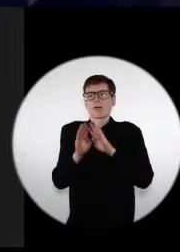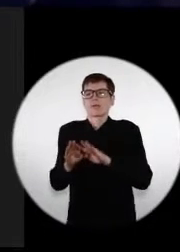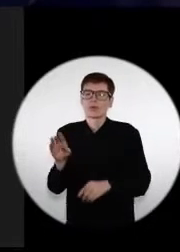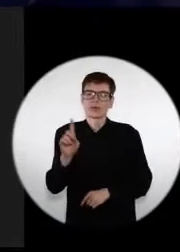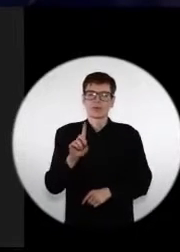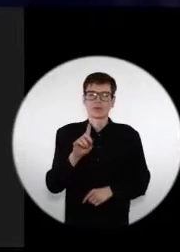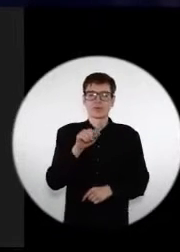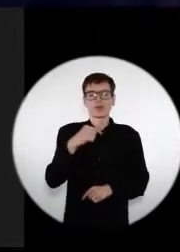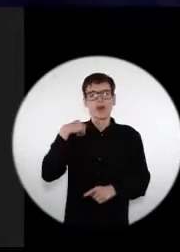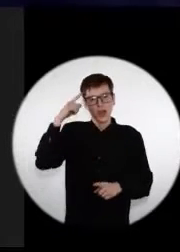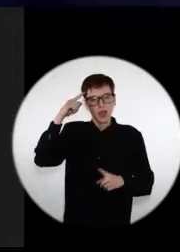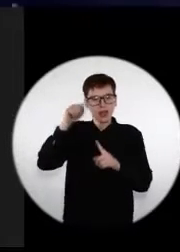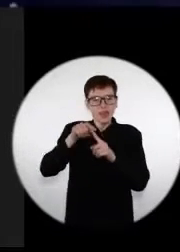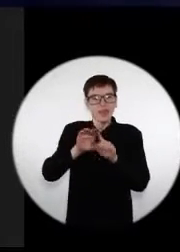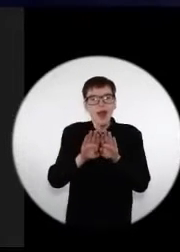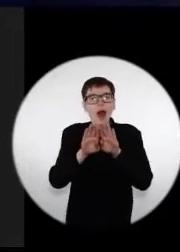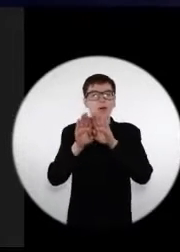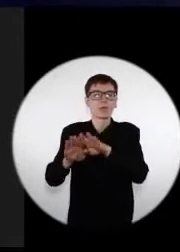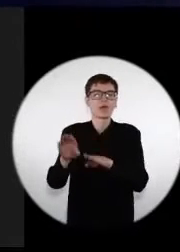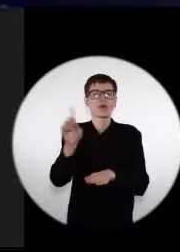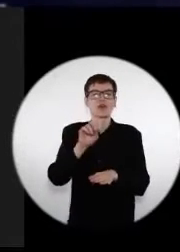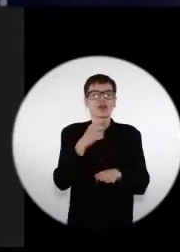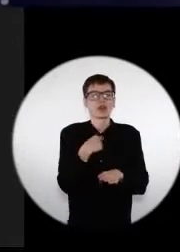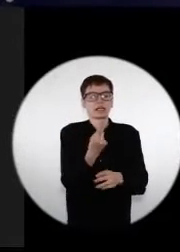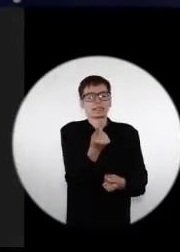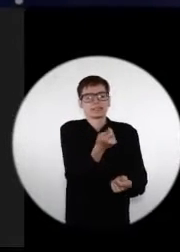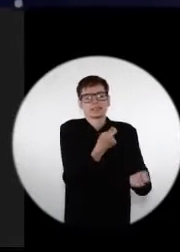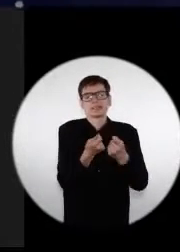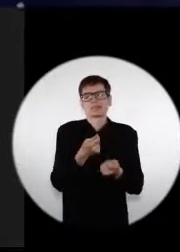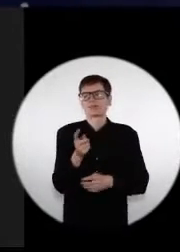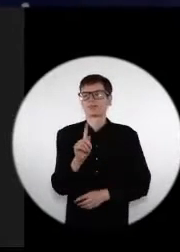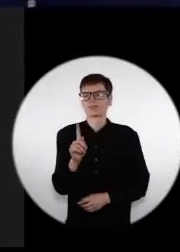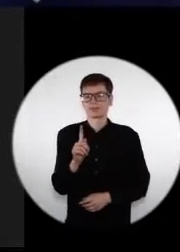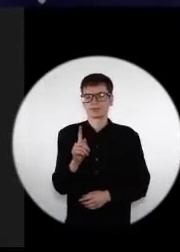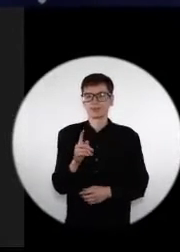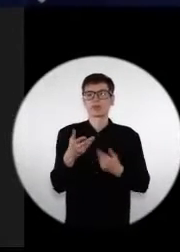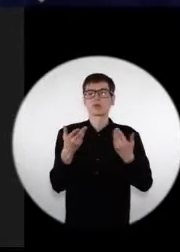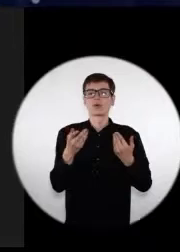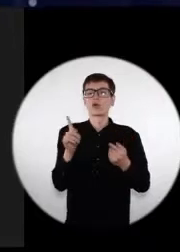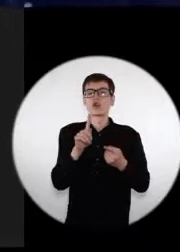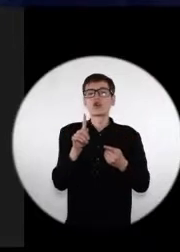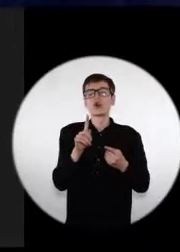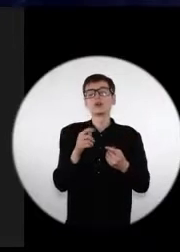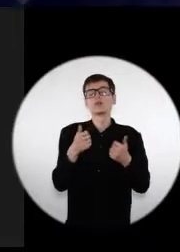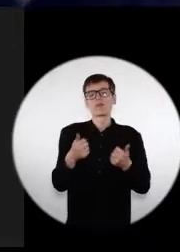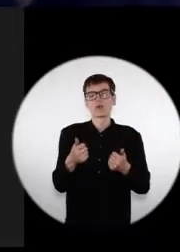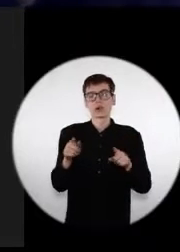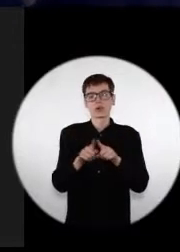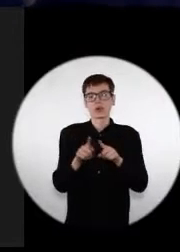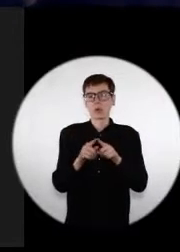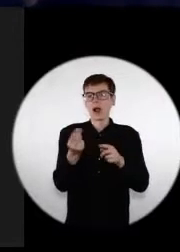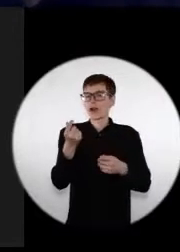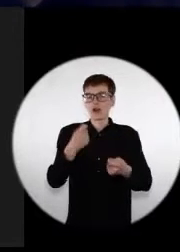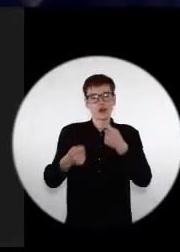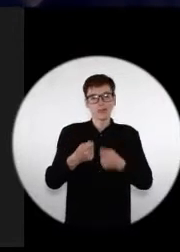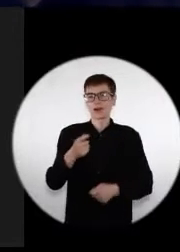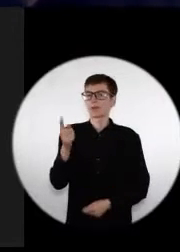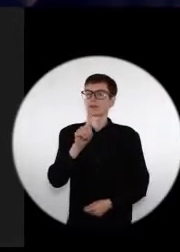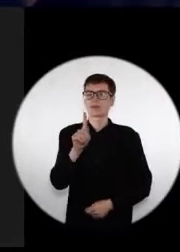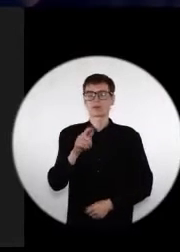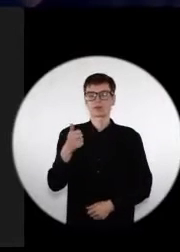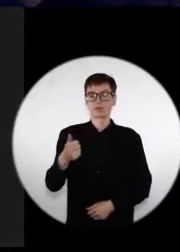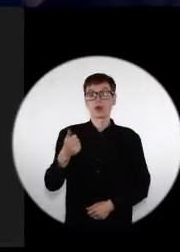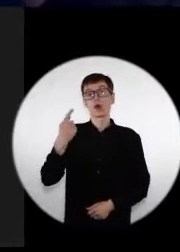no decimos proyectos está tratando apoyar un grupo de gente como exponemos a esto para apoyar a esto no es mi idea